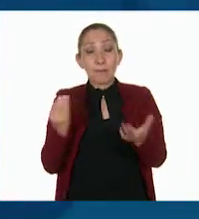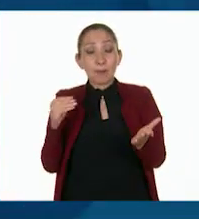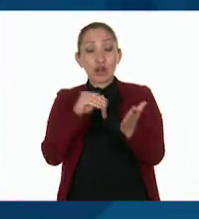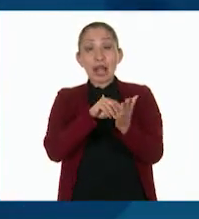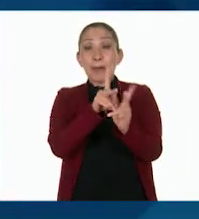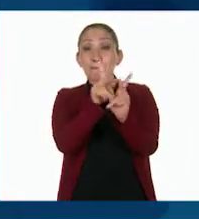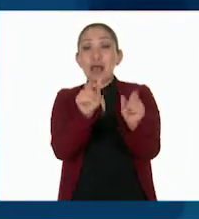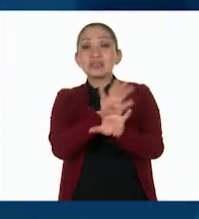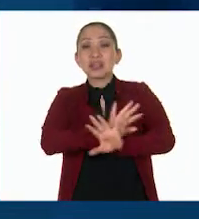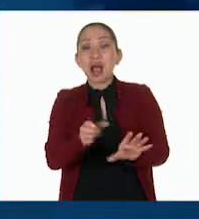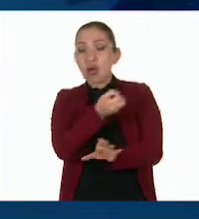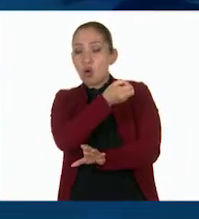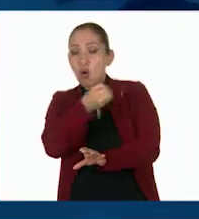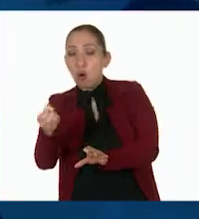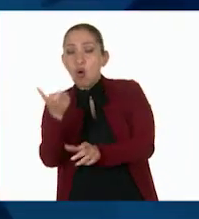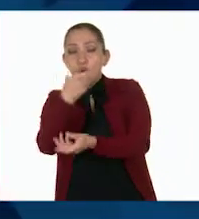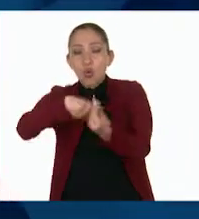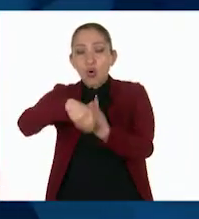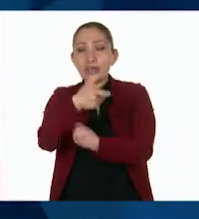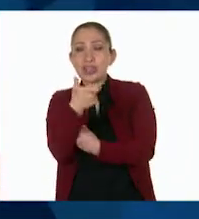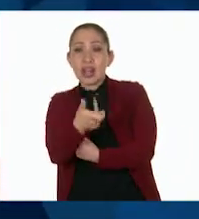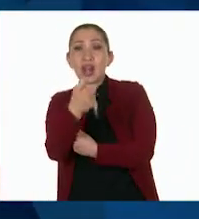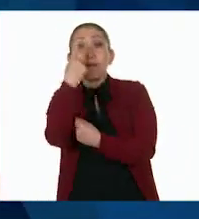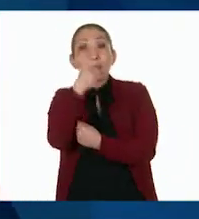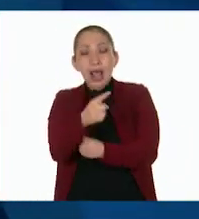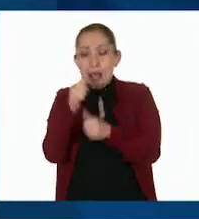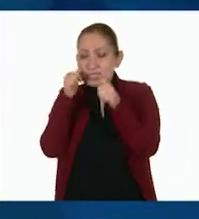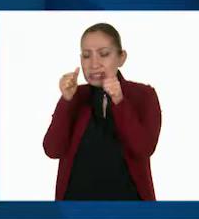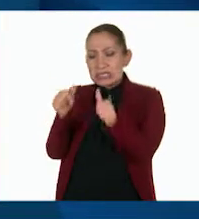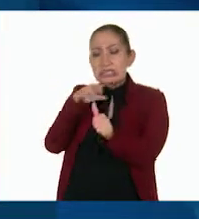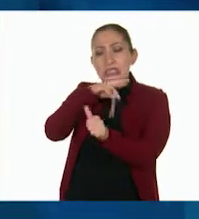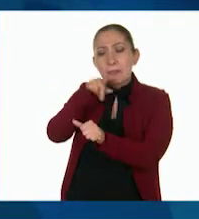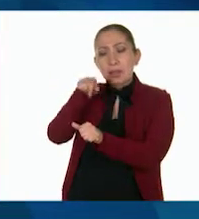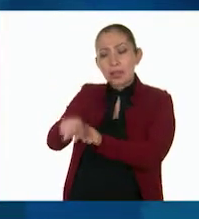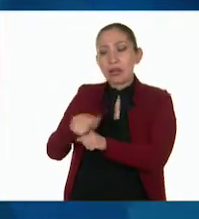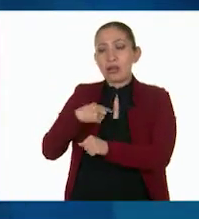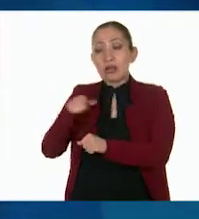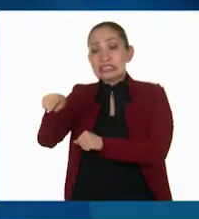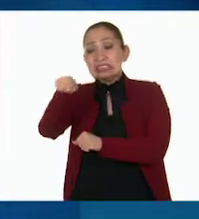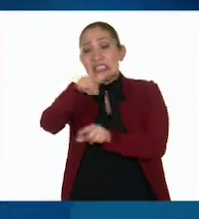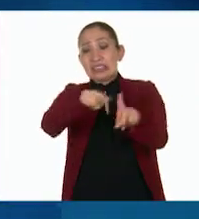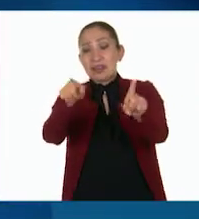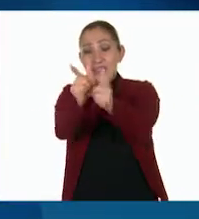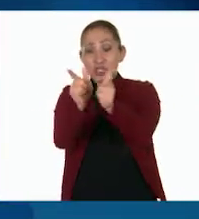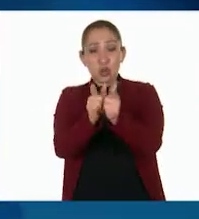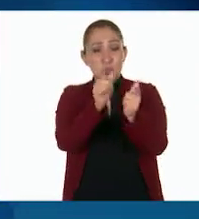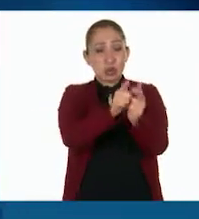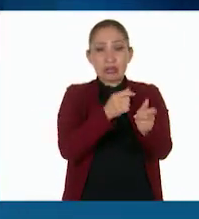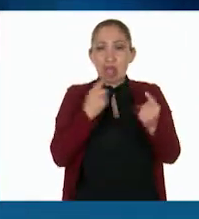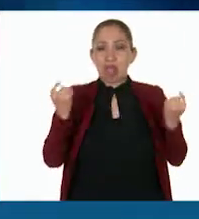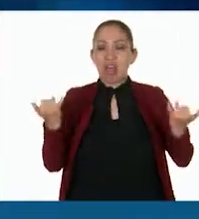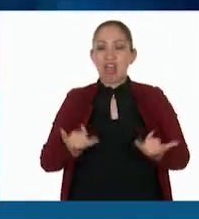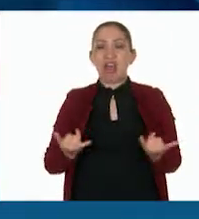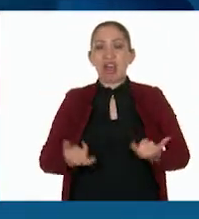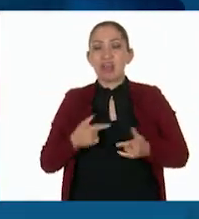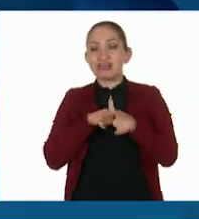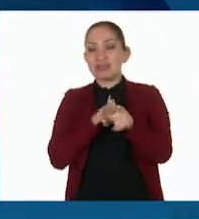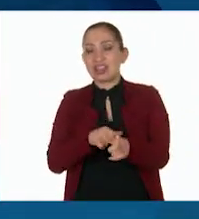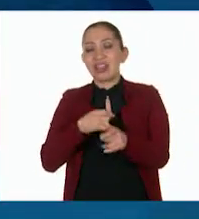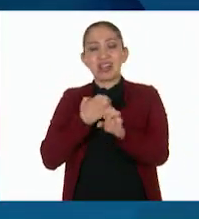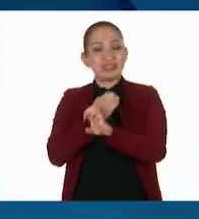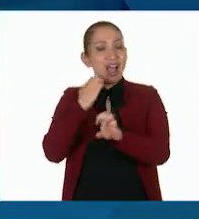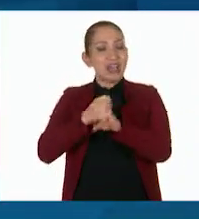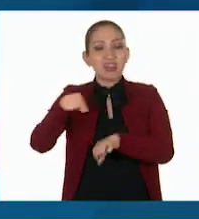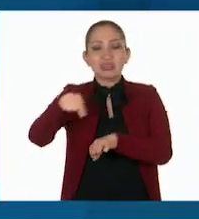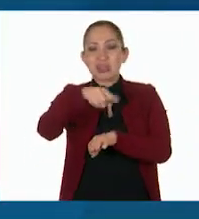la paz y reestructurar la economía, para lo cual se abocó de inmediato a sofocar a los diversos grupos rebeldes que asolaban varios estados